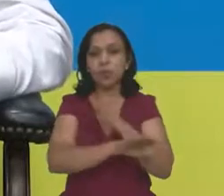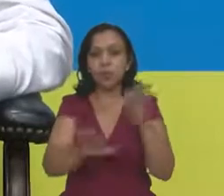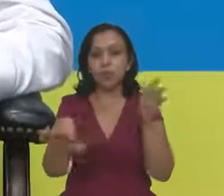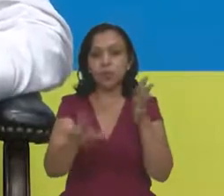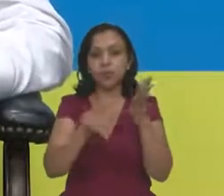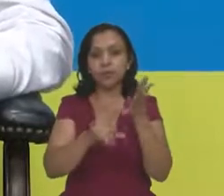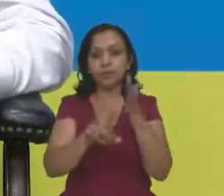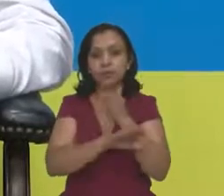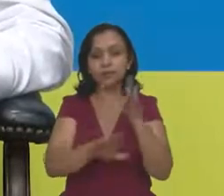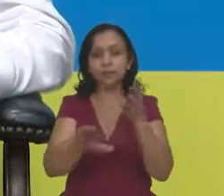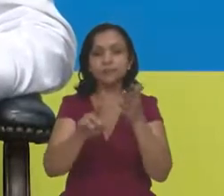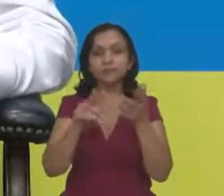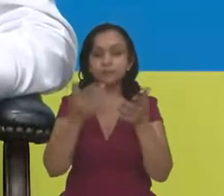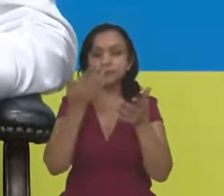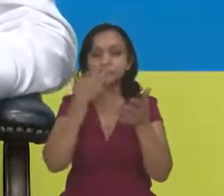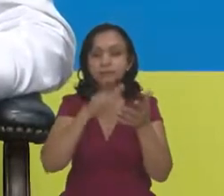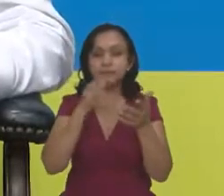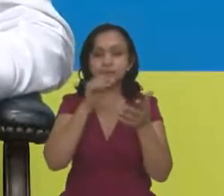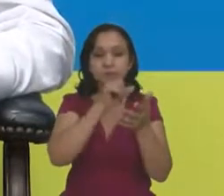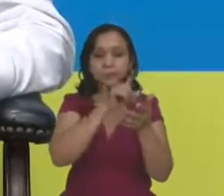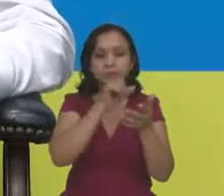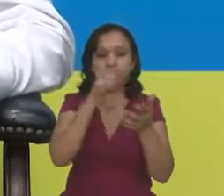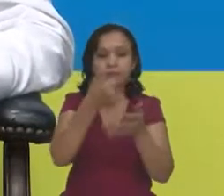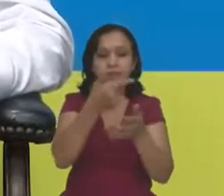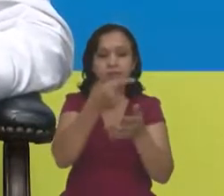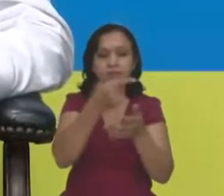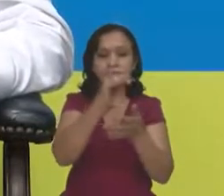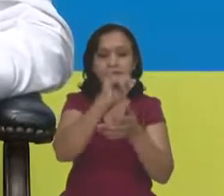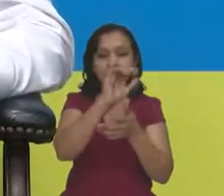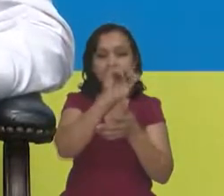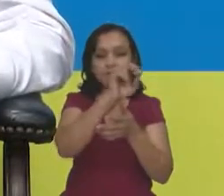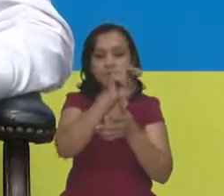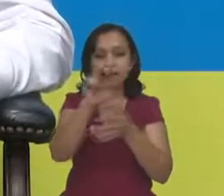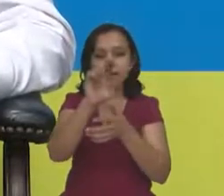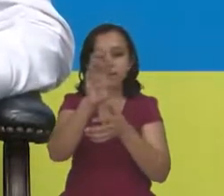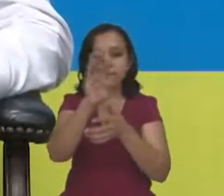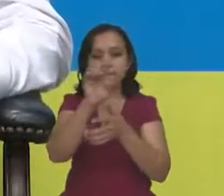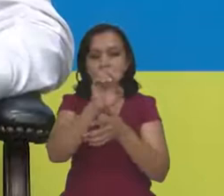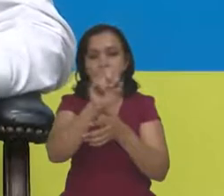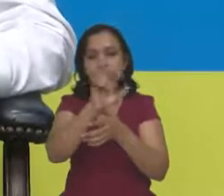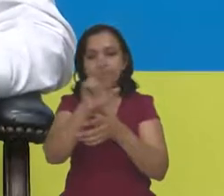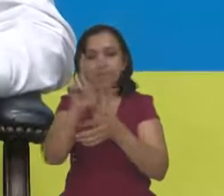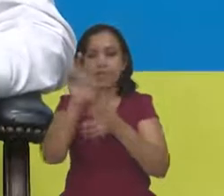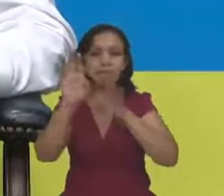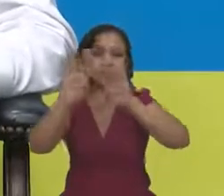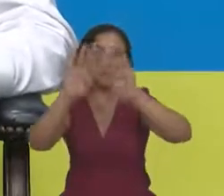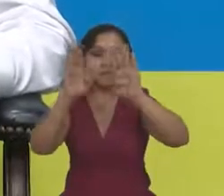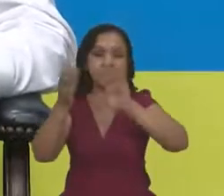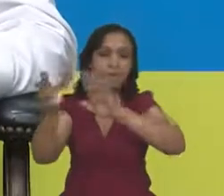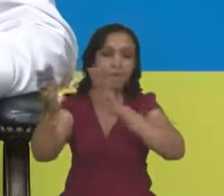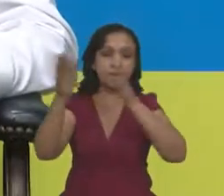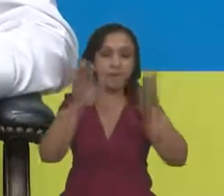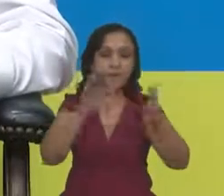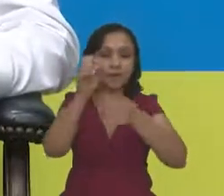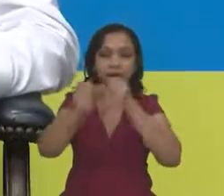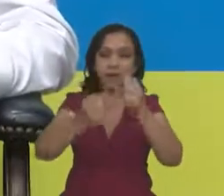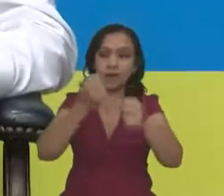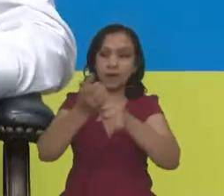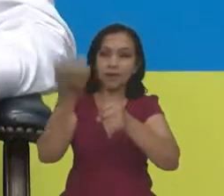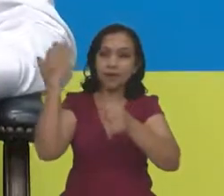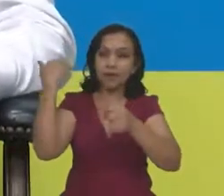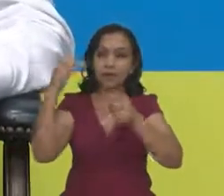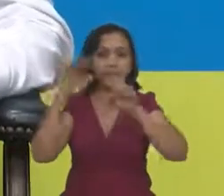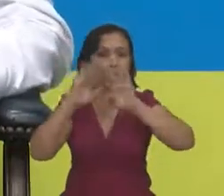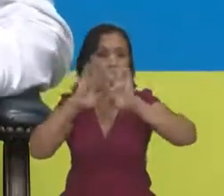que Guillain-Barré. Es muy dañina. Guillain-Barré, que provocó una muerte, por ejemplo, el año pasado, a una